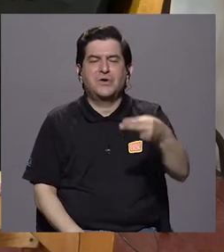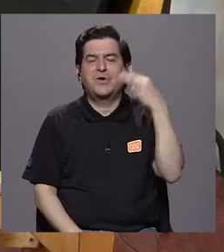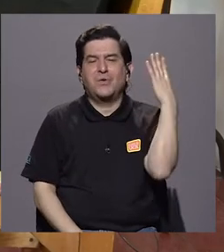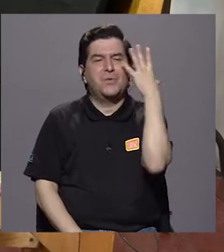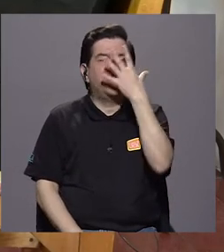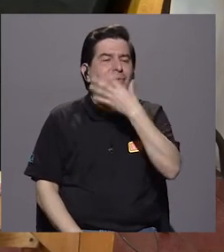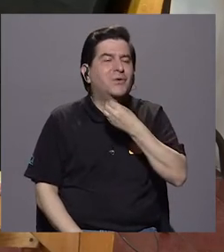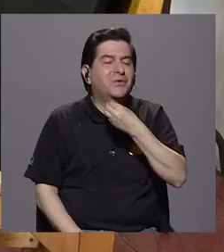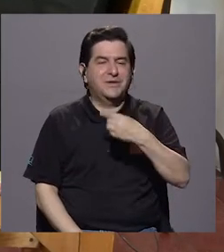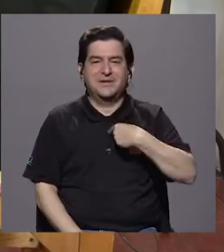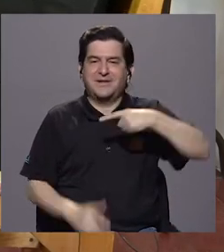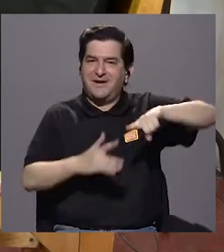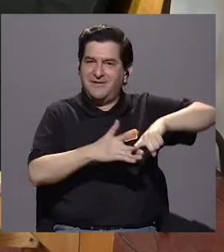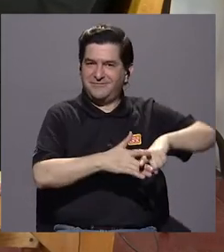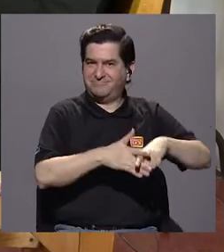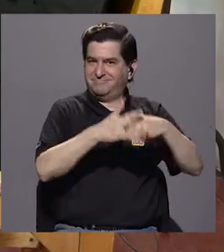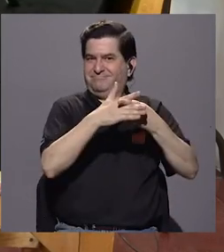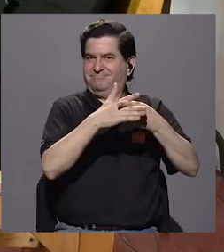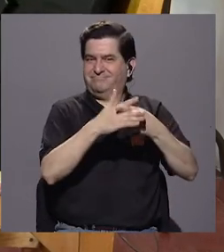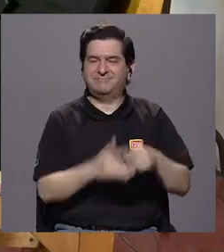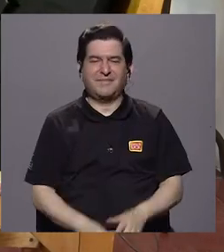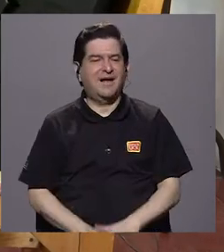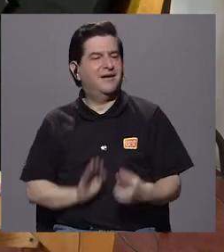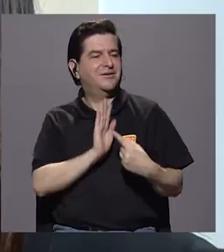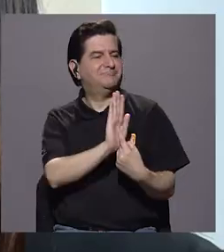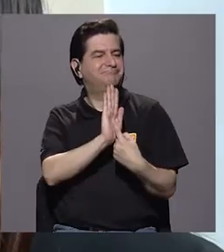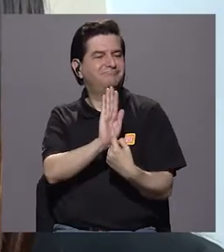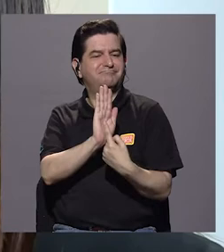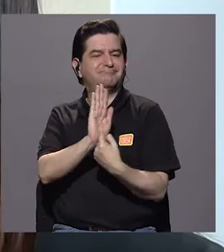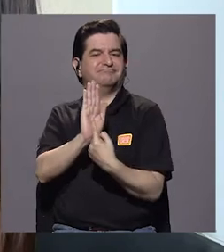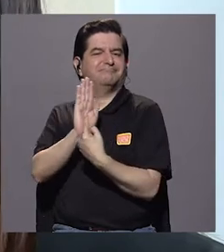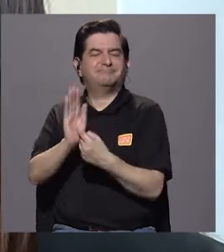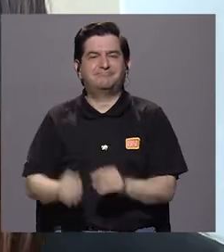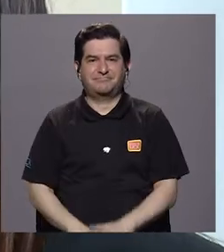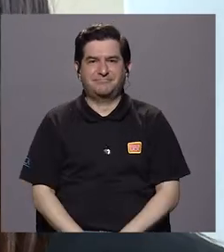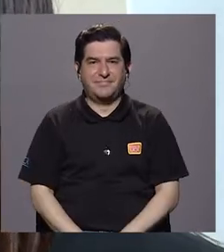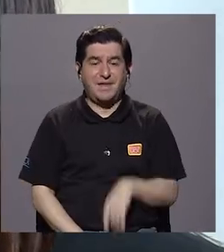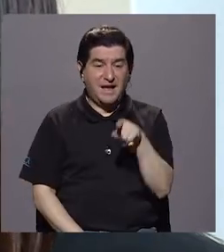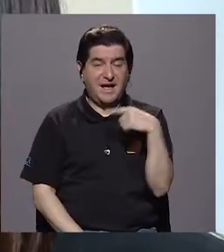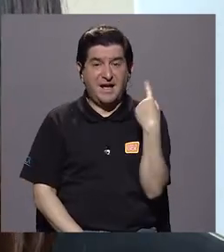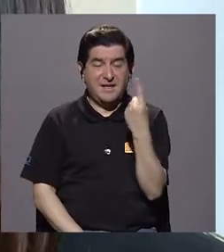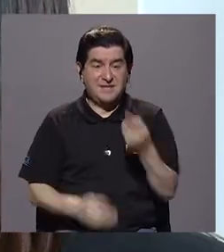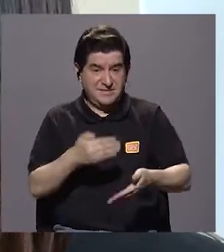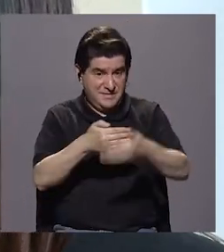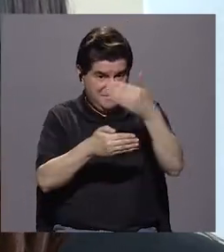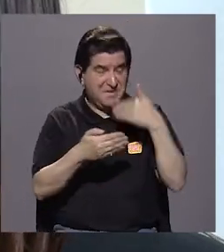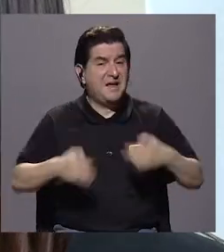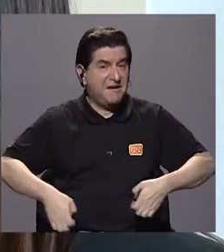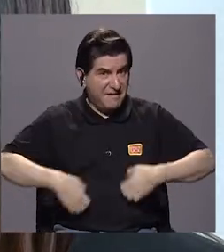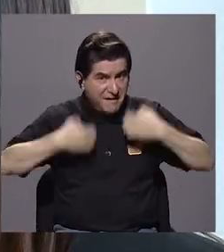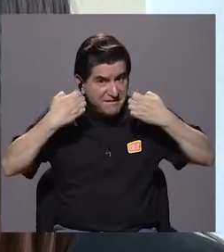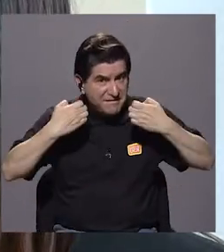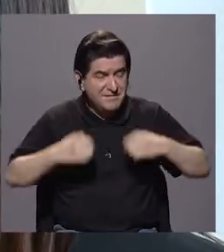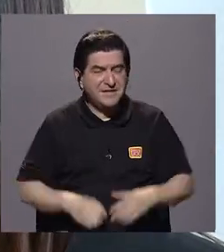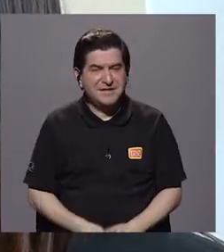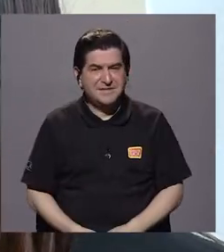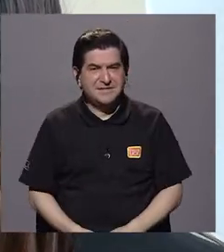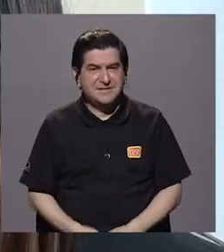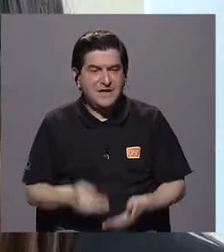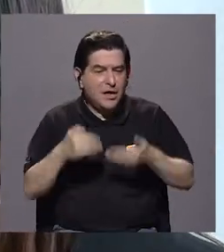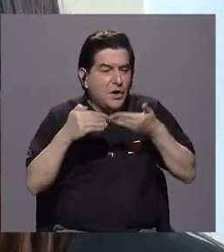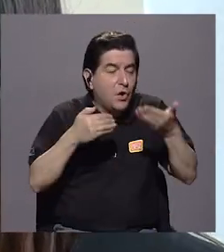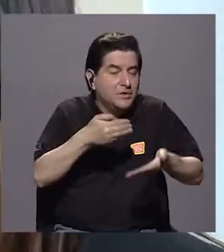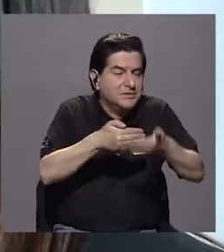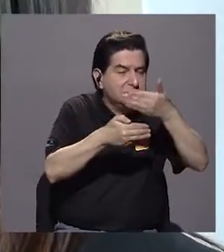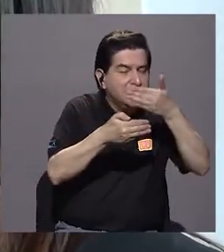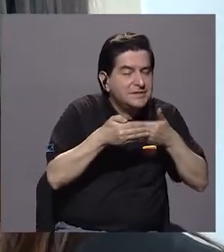uno empieza a darse a conocer y siempre hay un pasado. O hay un detrás mientras